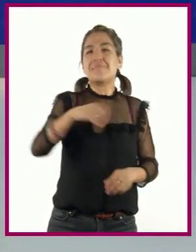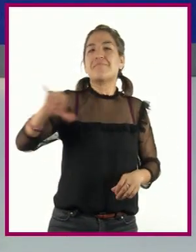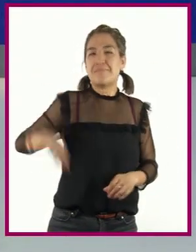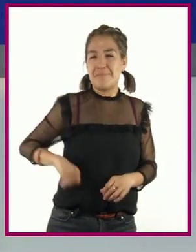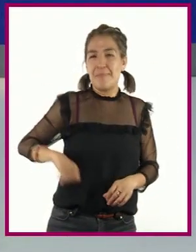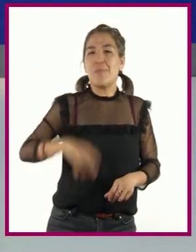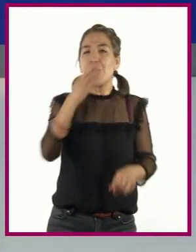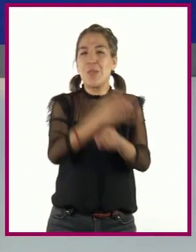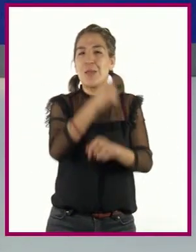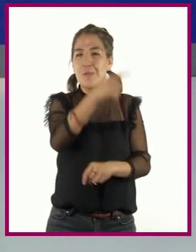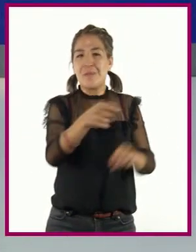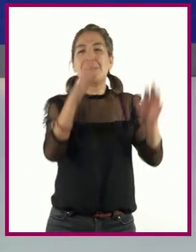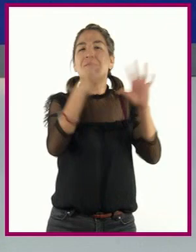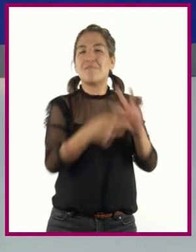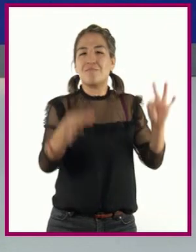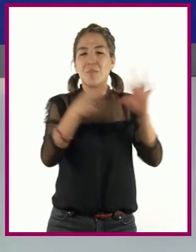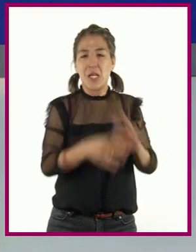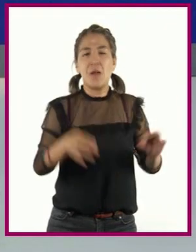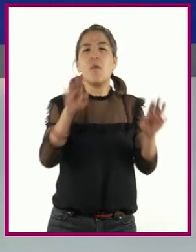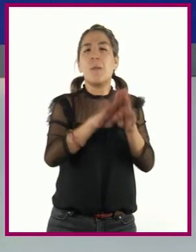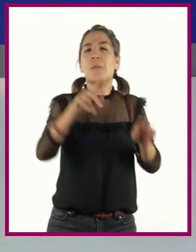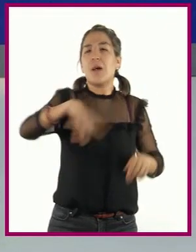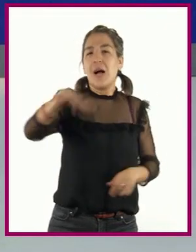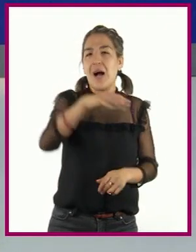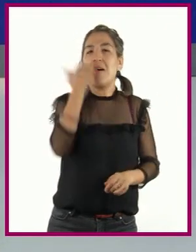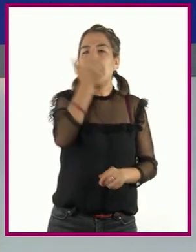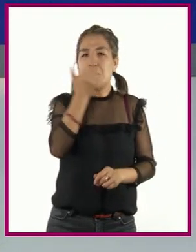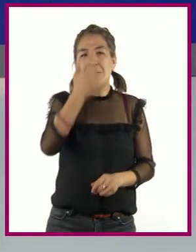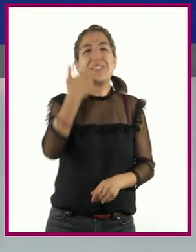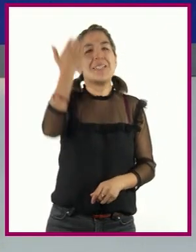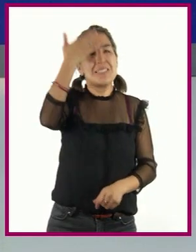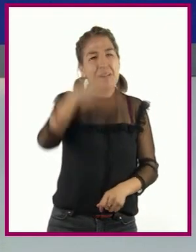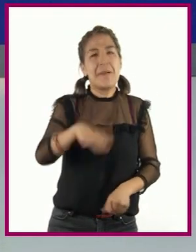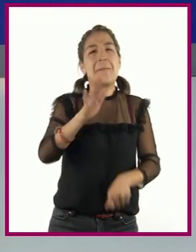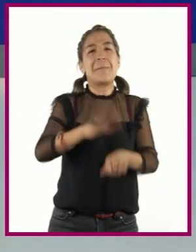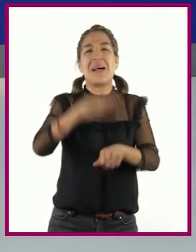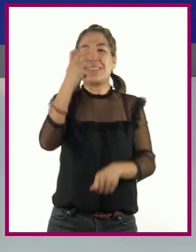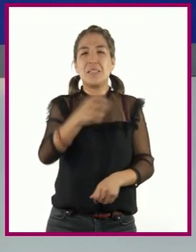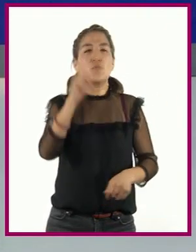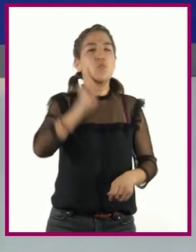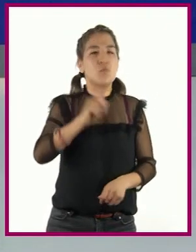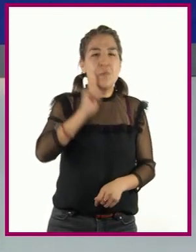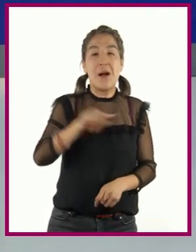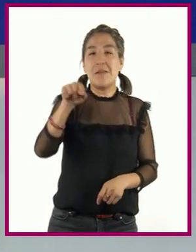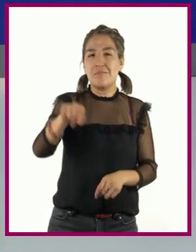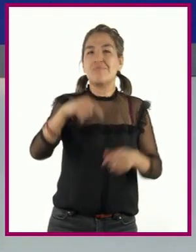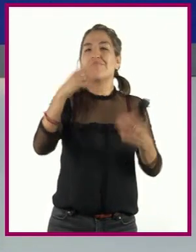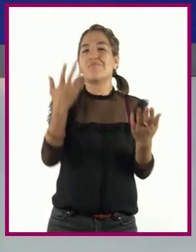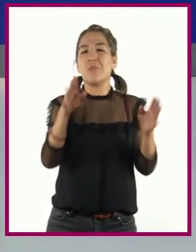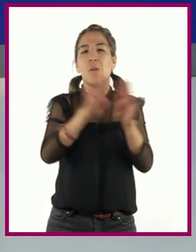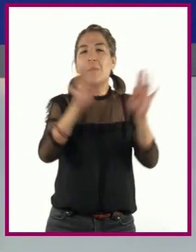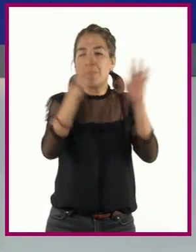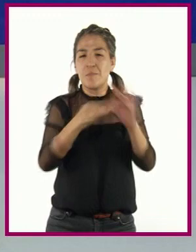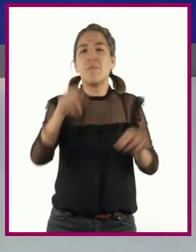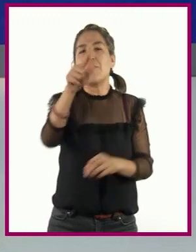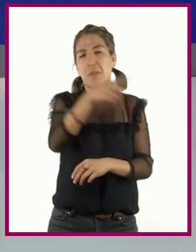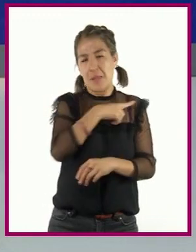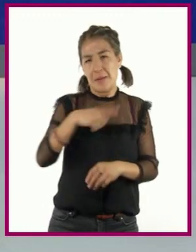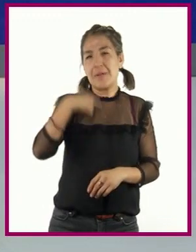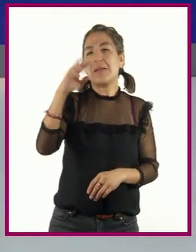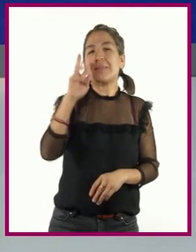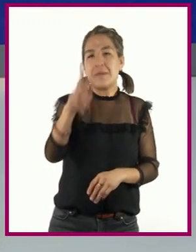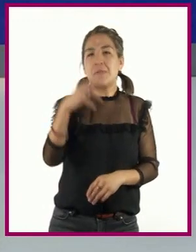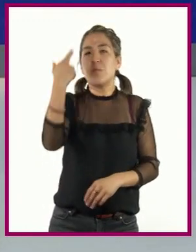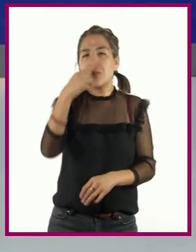interesante lo que nos cuentas. Si las y los alumnos quieren saber más sobre esta extraordinaria mujer mexicana, les recomendamos buscar e investigar